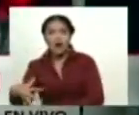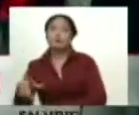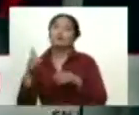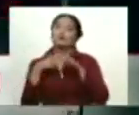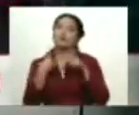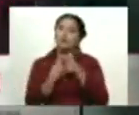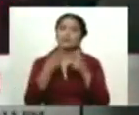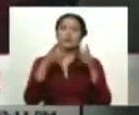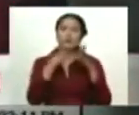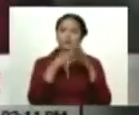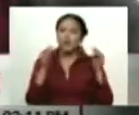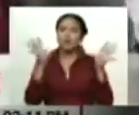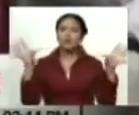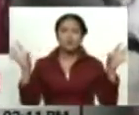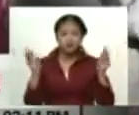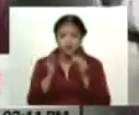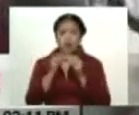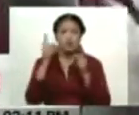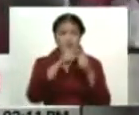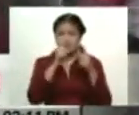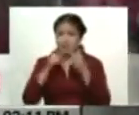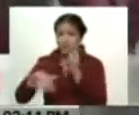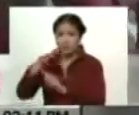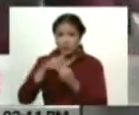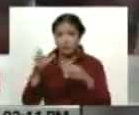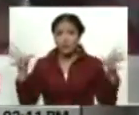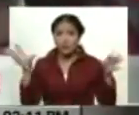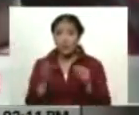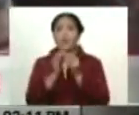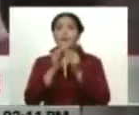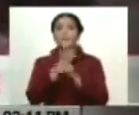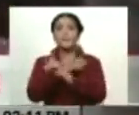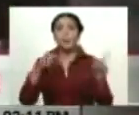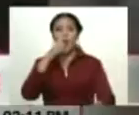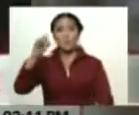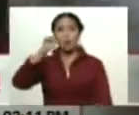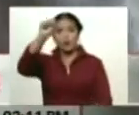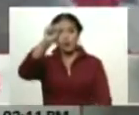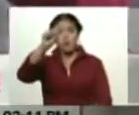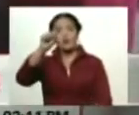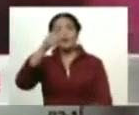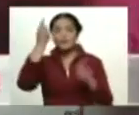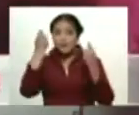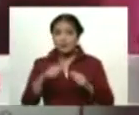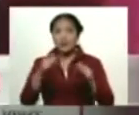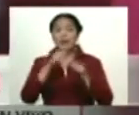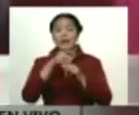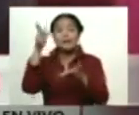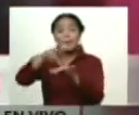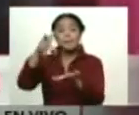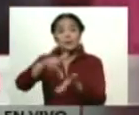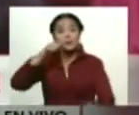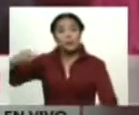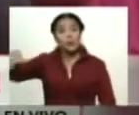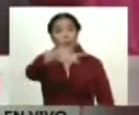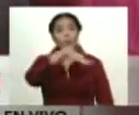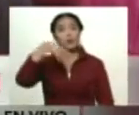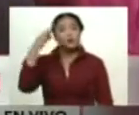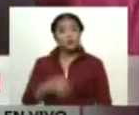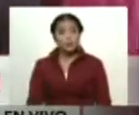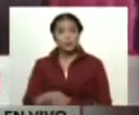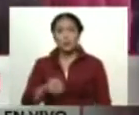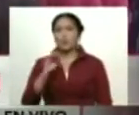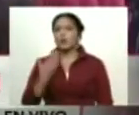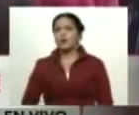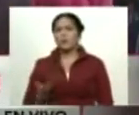en difíciles pruebas en las cuales Nicolás Maduro ha sabido sortear la mayoría de ellos, y en donde el papel protagónico de la población, sin lugar a dudas, ha tenido un